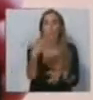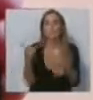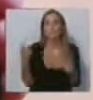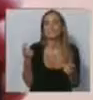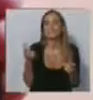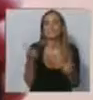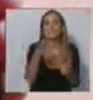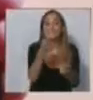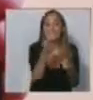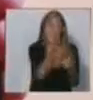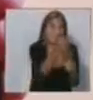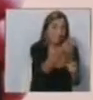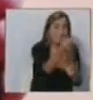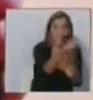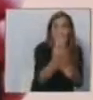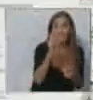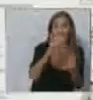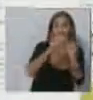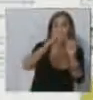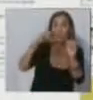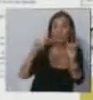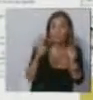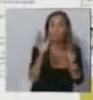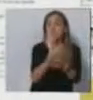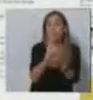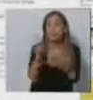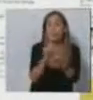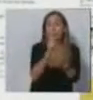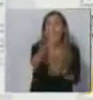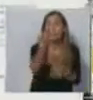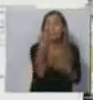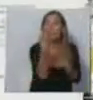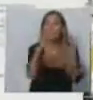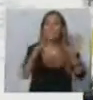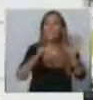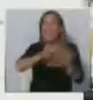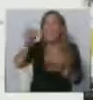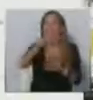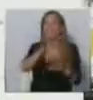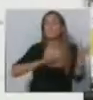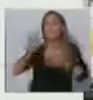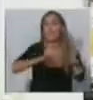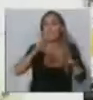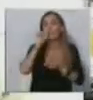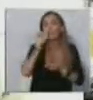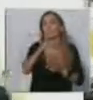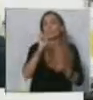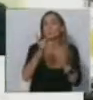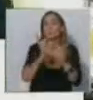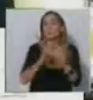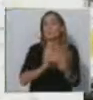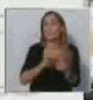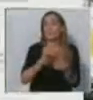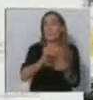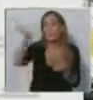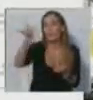parece? Abro un aeropuerto. Si quieren, al lado de mi casa, si no me tengo que desplazar hasta el aeropuerto acá en Y ahora